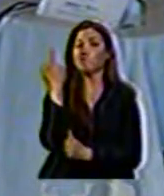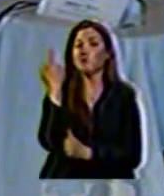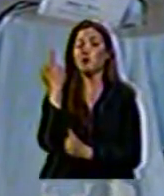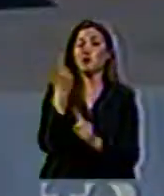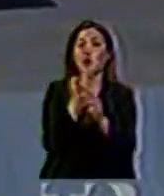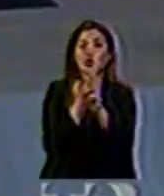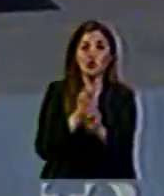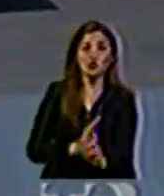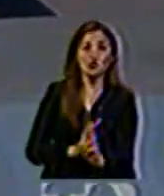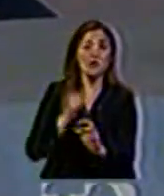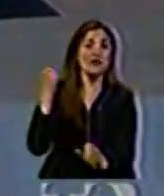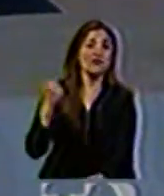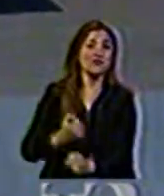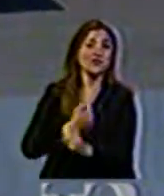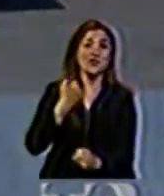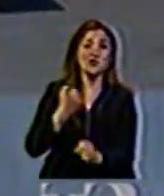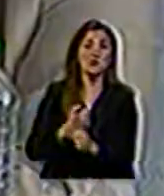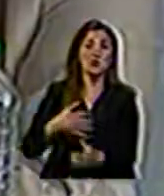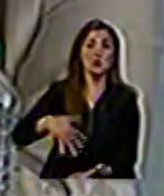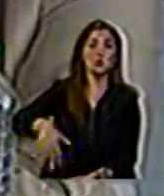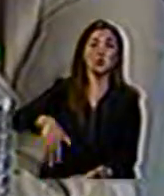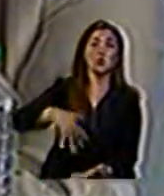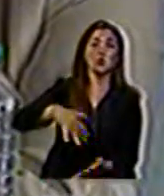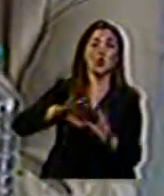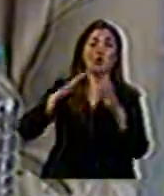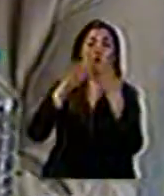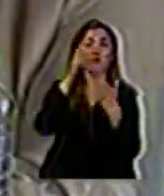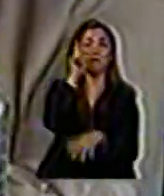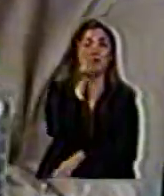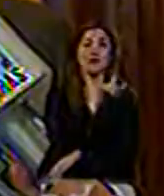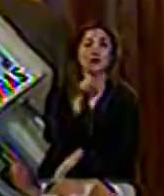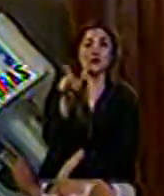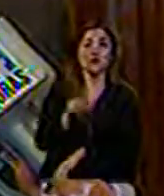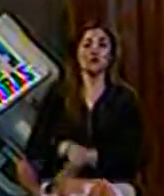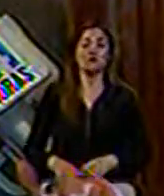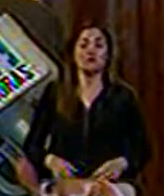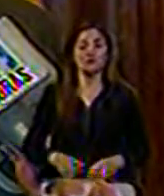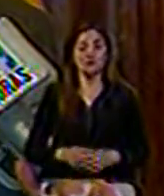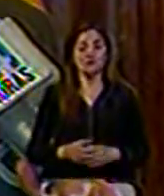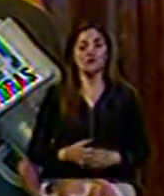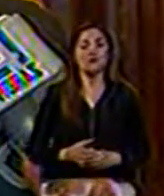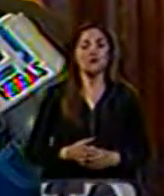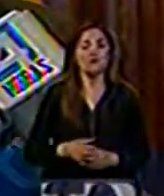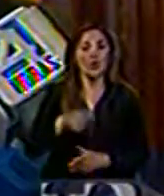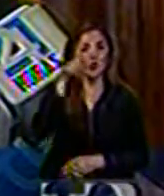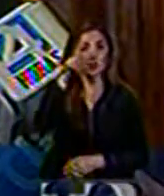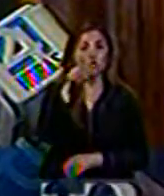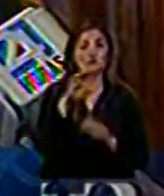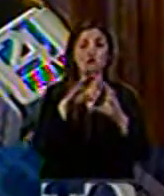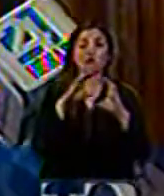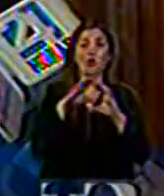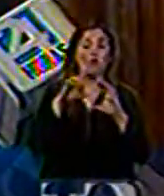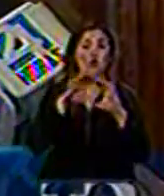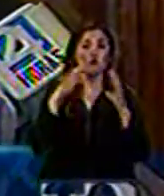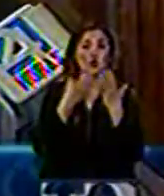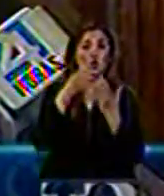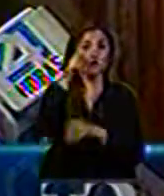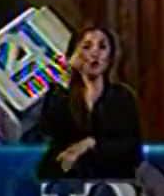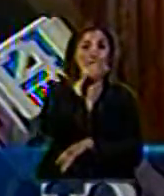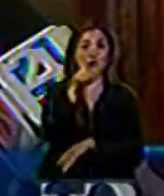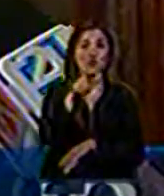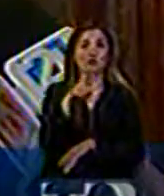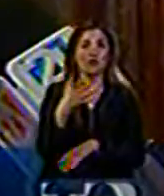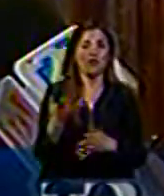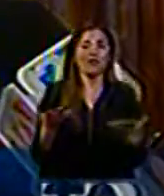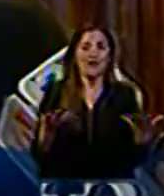el resultado del trabajo que ha sido cuestionado en la Comisión de Fiscalización. Lo de la Comisión de Fiscalización es algo insostenible. Mire,